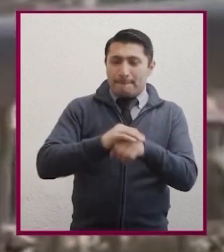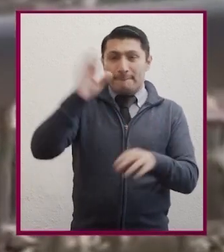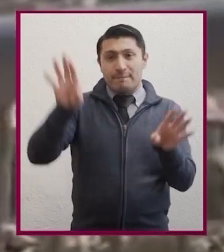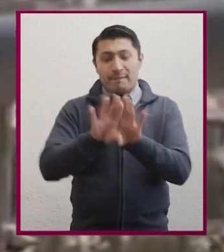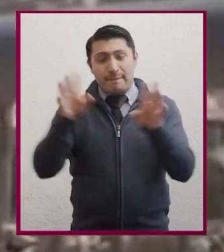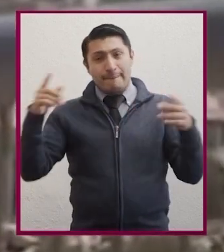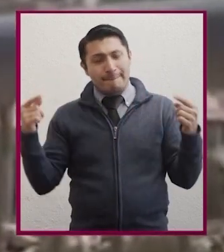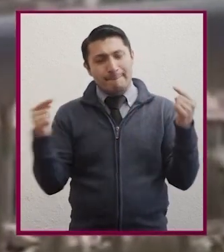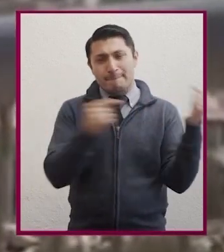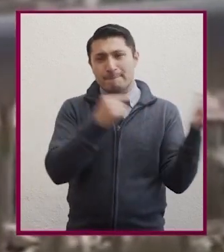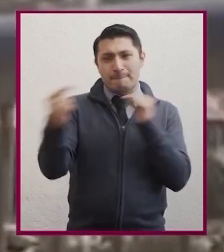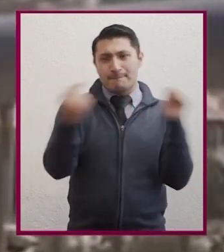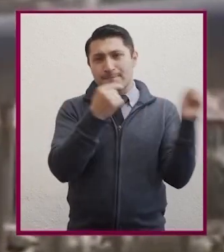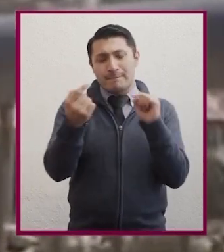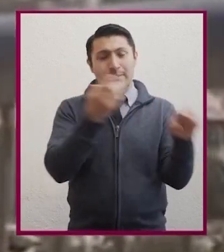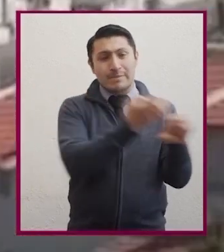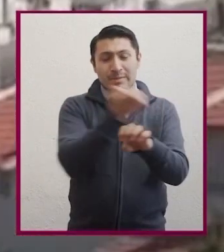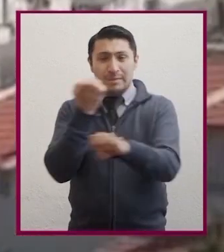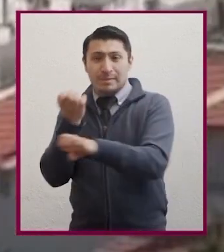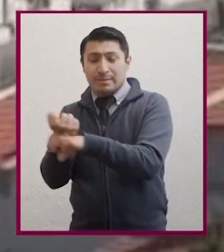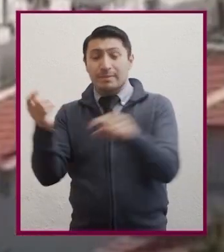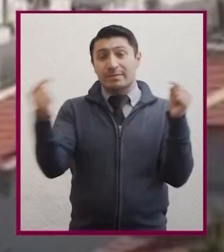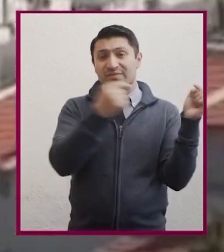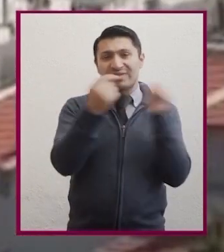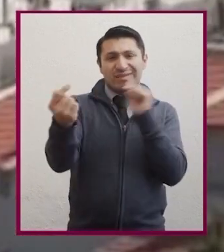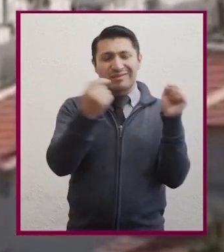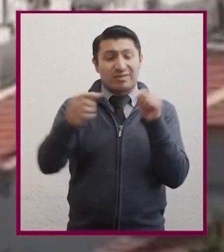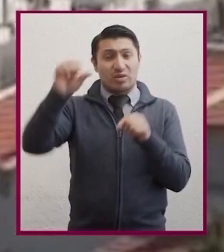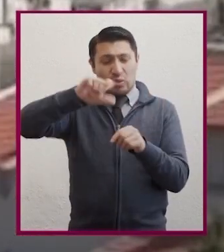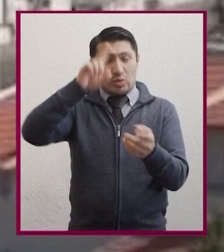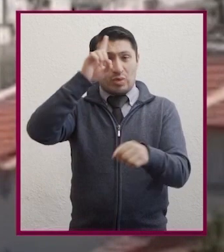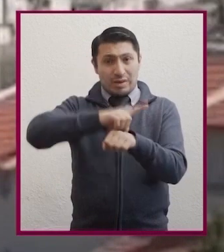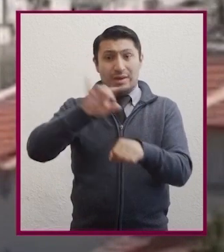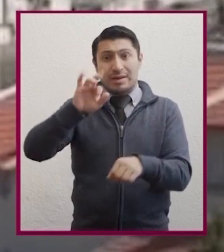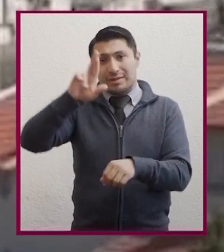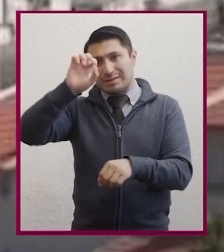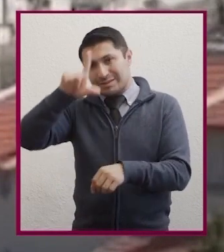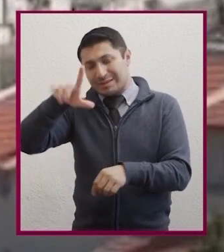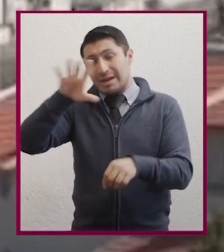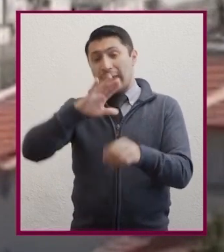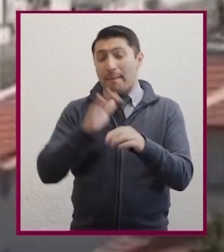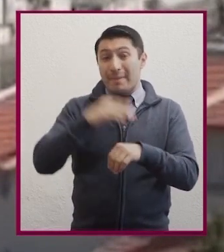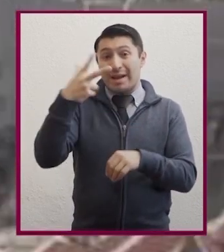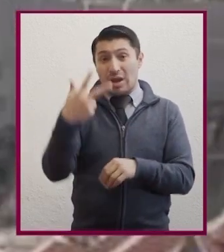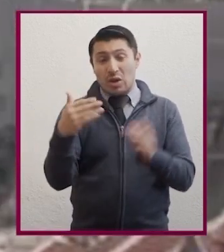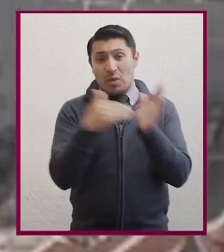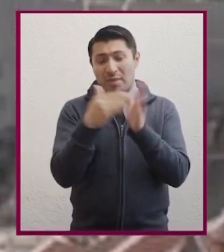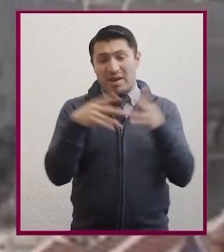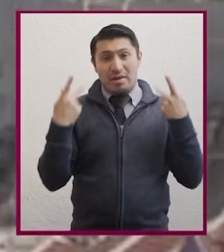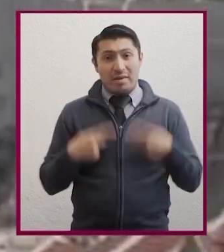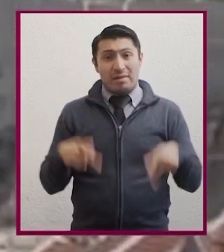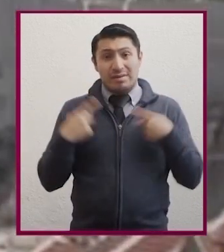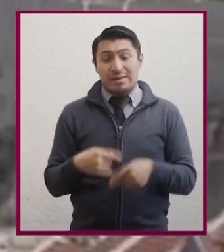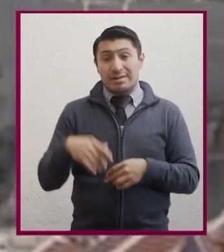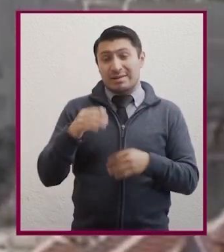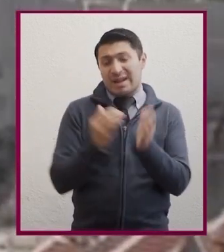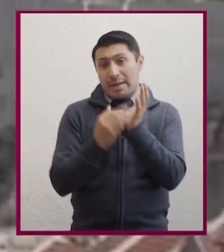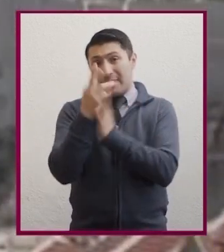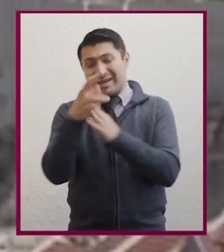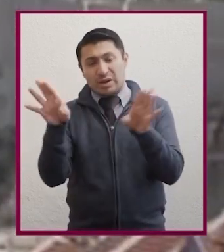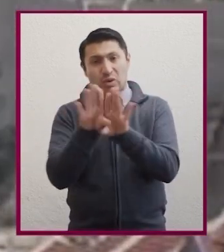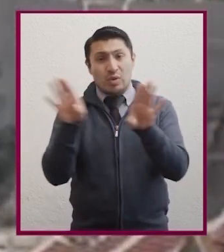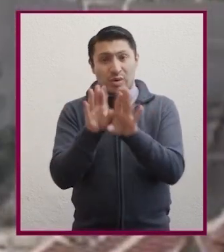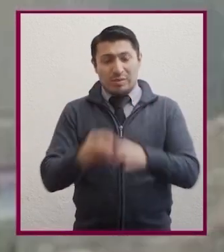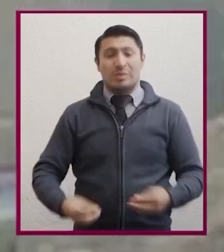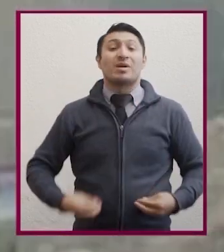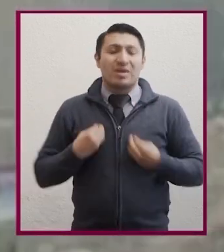fuentes de disputa entre ambos estados. Hoy en día, los israelíes son más de 8 millones de personas y la mayoría de